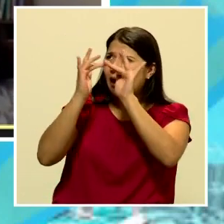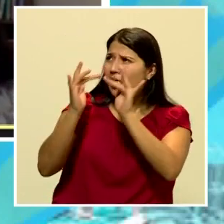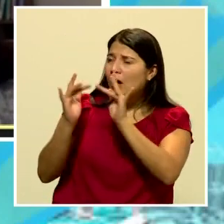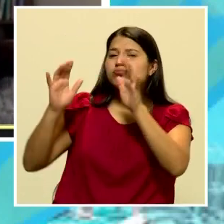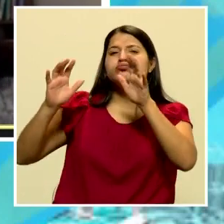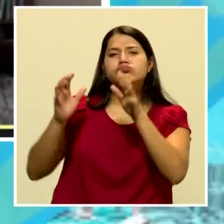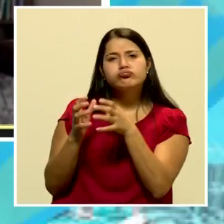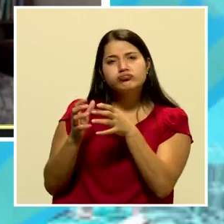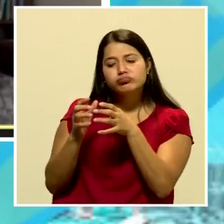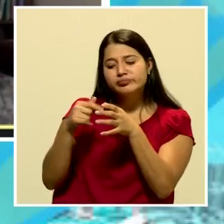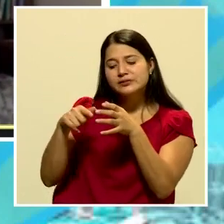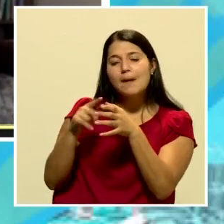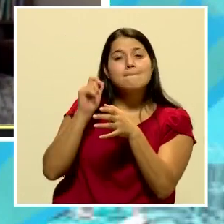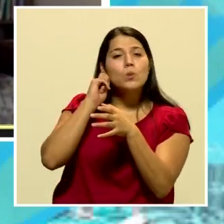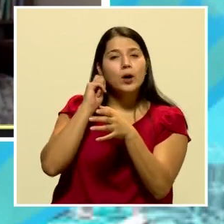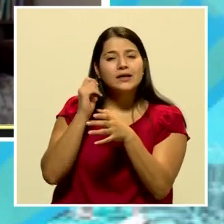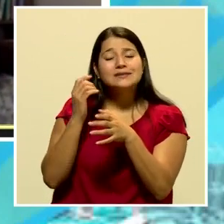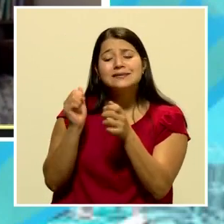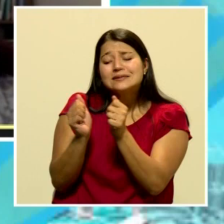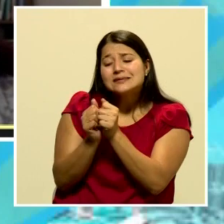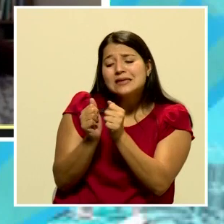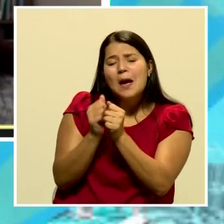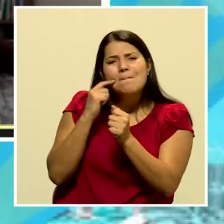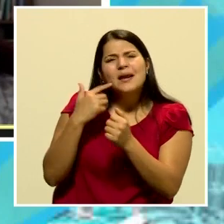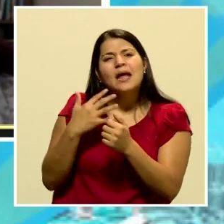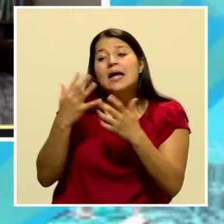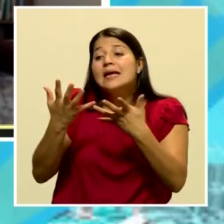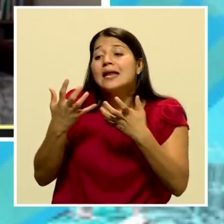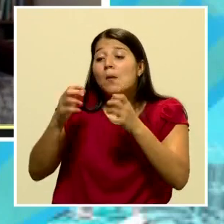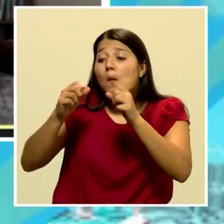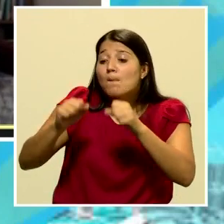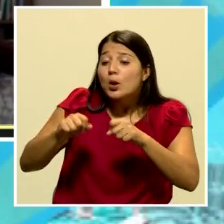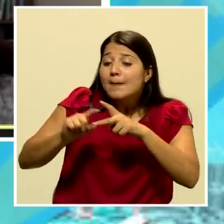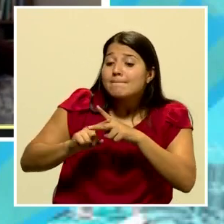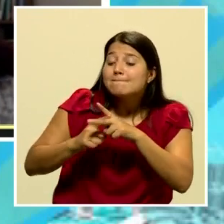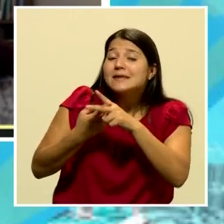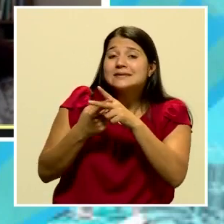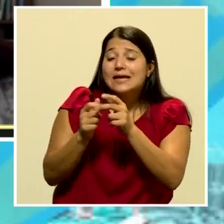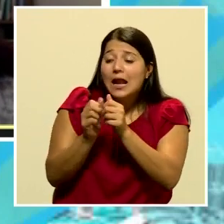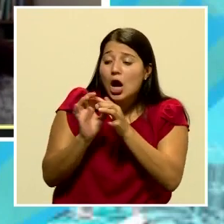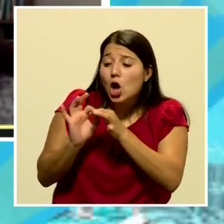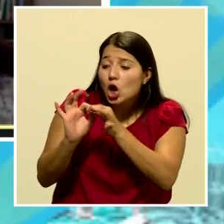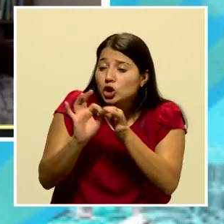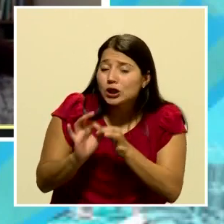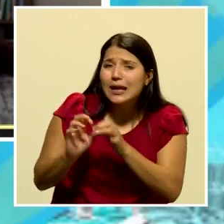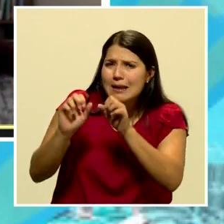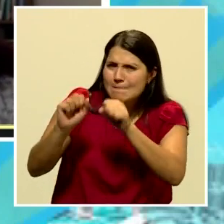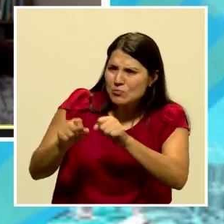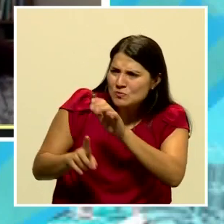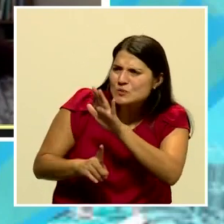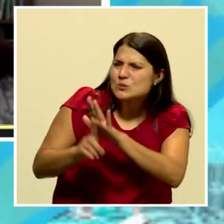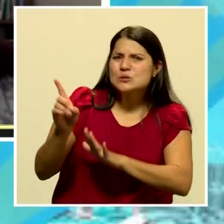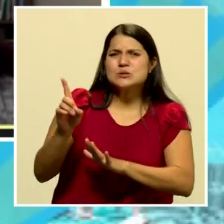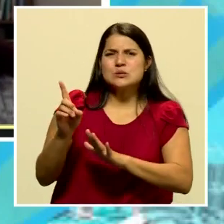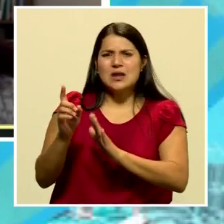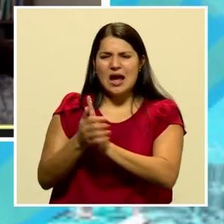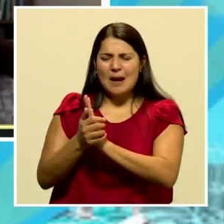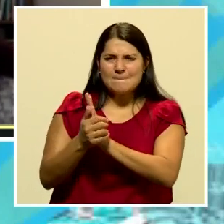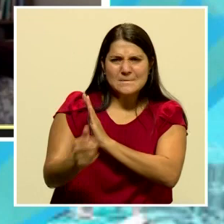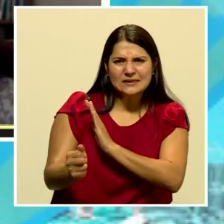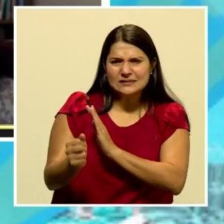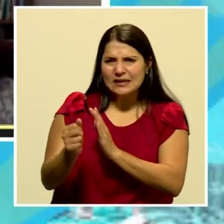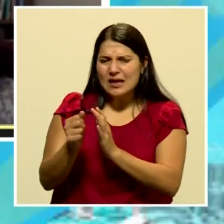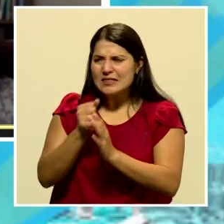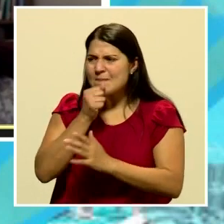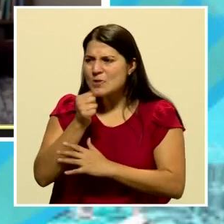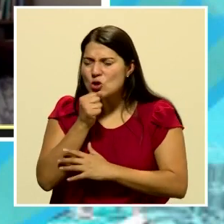porque queríamos empezar a coordinar y a potenciar toda esa fuerza periodística e investigativa que hay